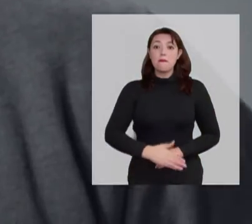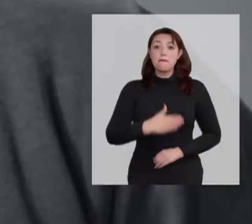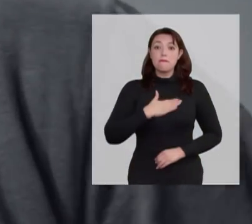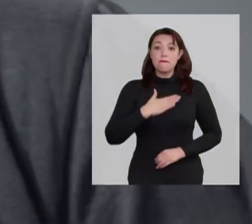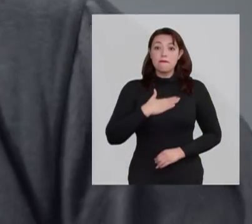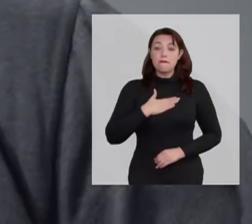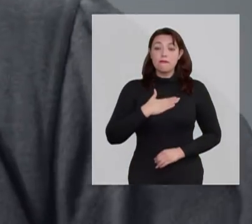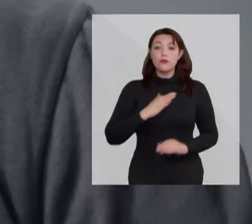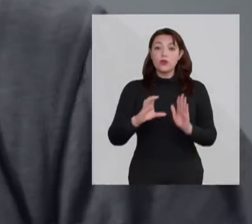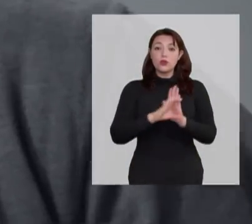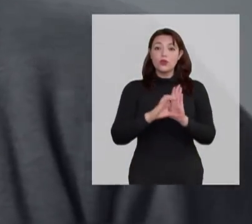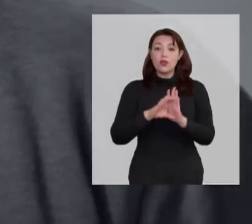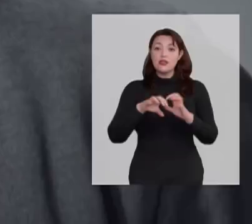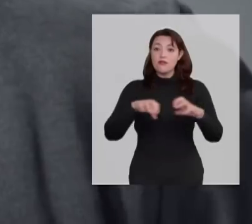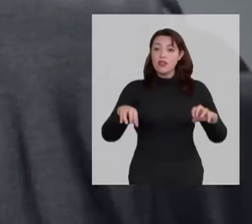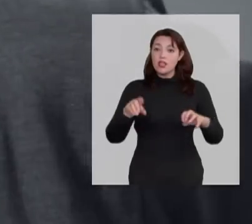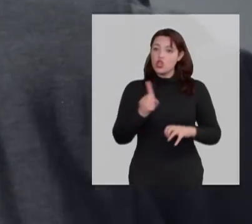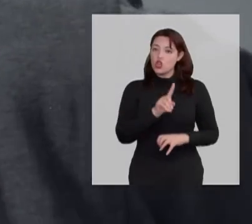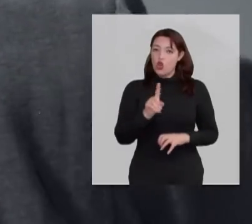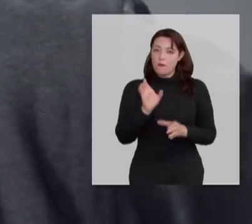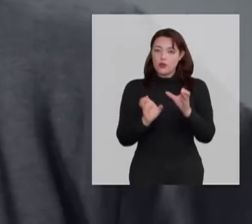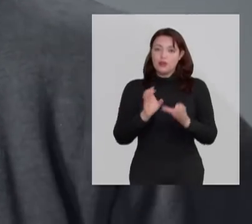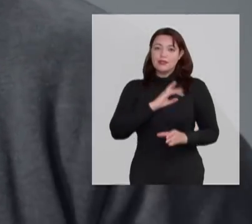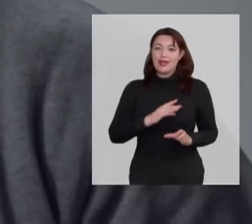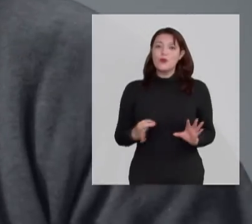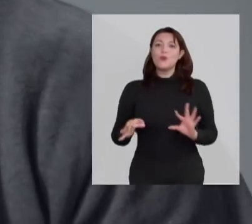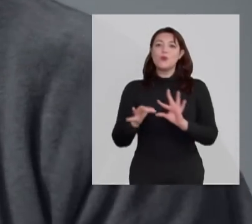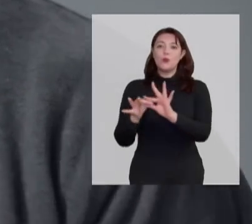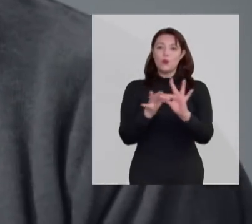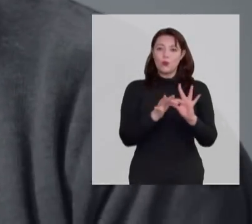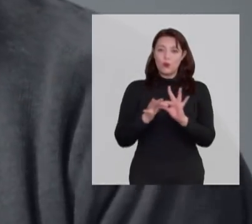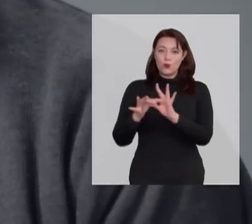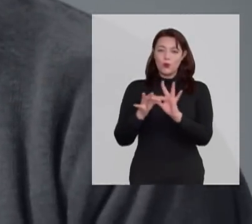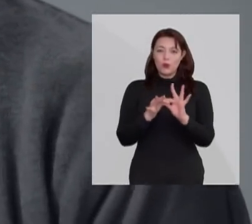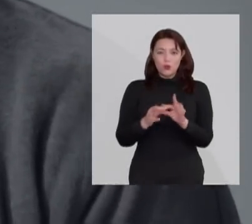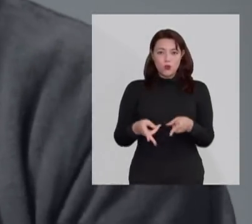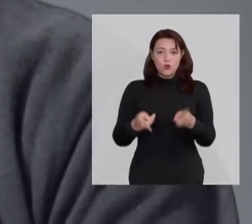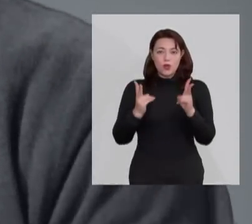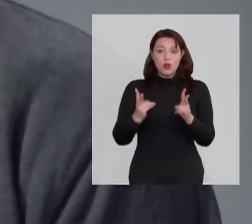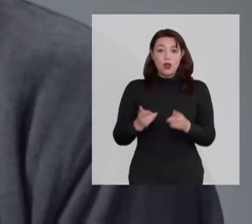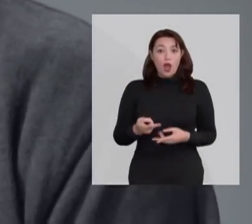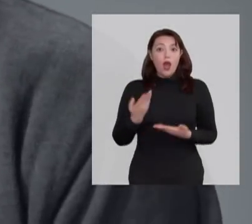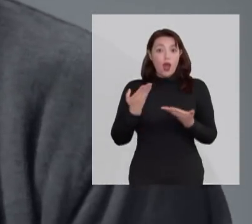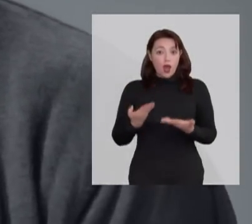Para mí debería ser una constitución que no divida a los chilenos, que nos una en vez de dividirnos, porque yo